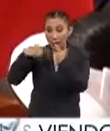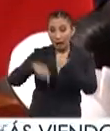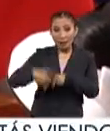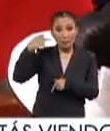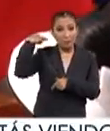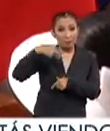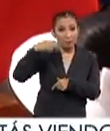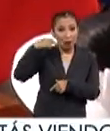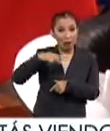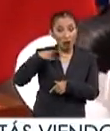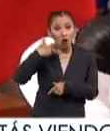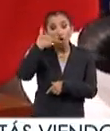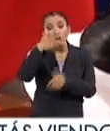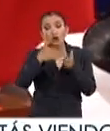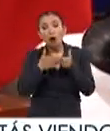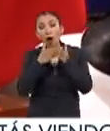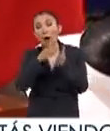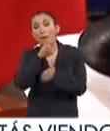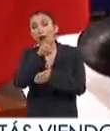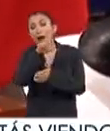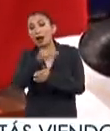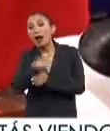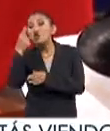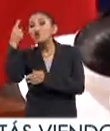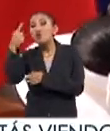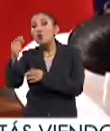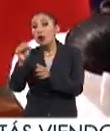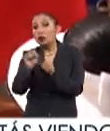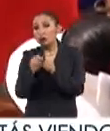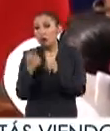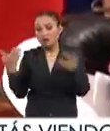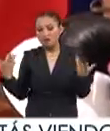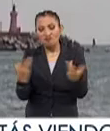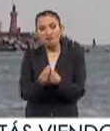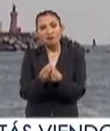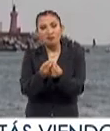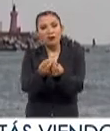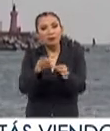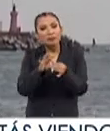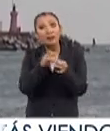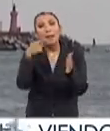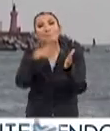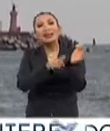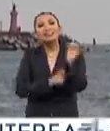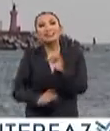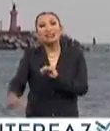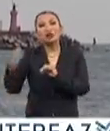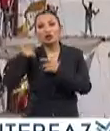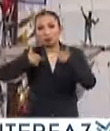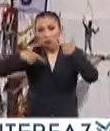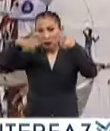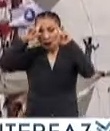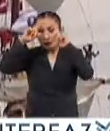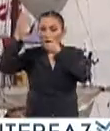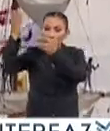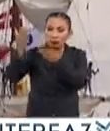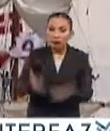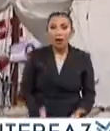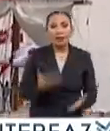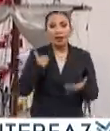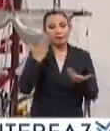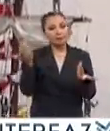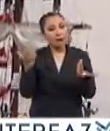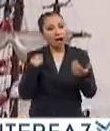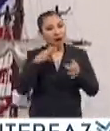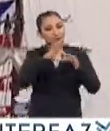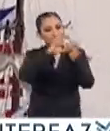a Veracruz, 8 buques de vela y una sola tripulación de 1.600 marinos, trayendo consigo la